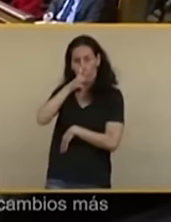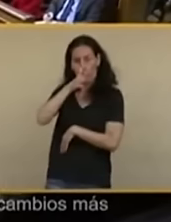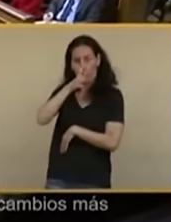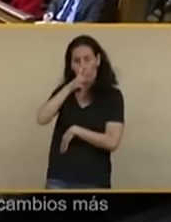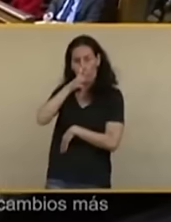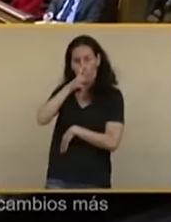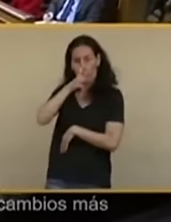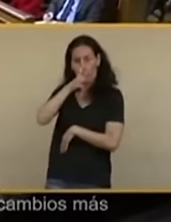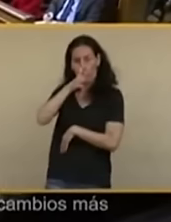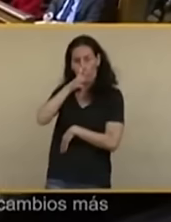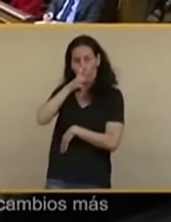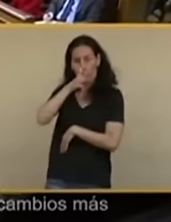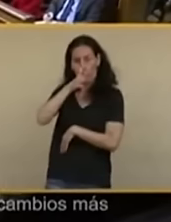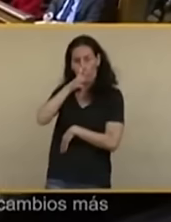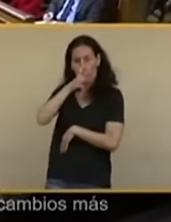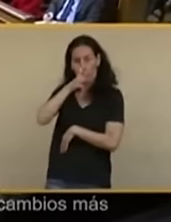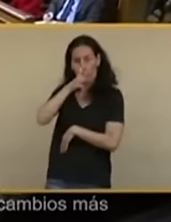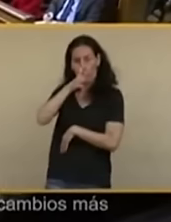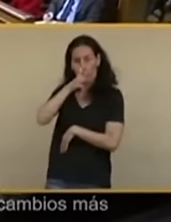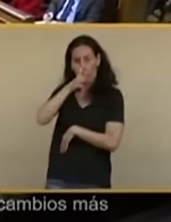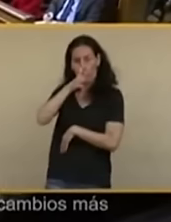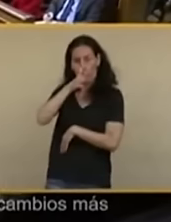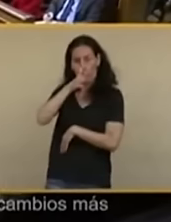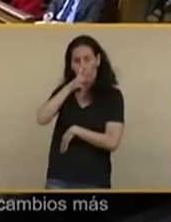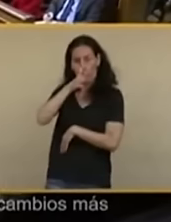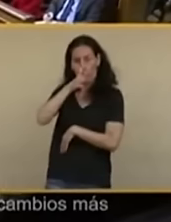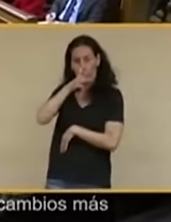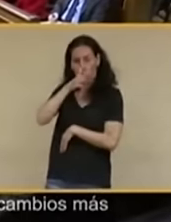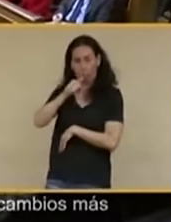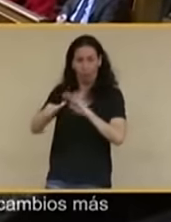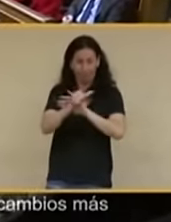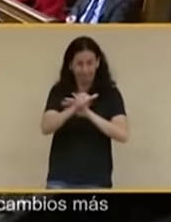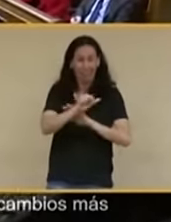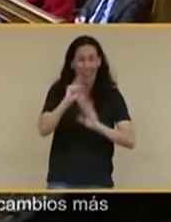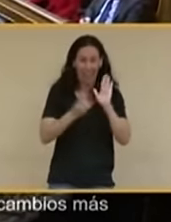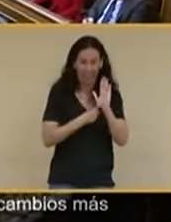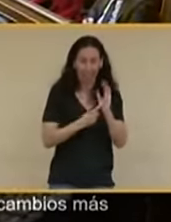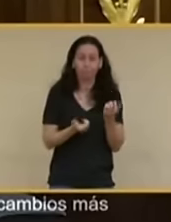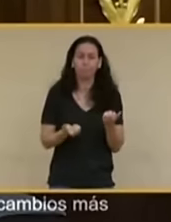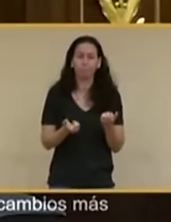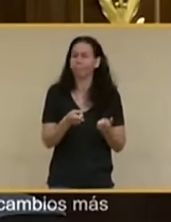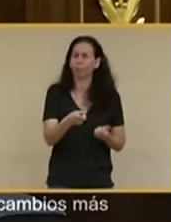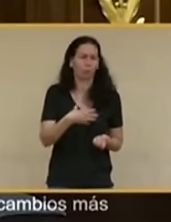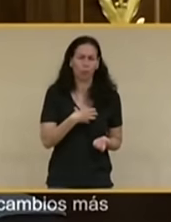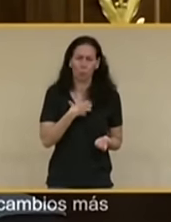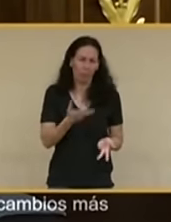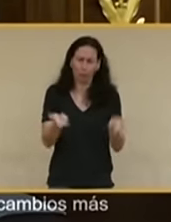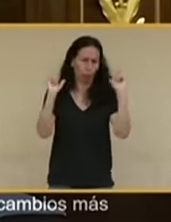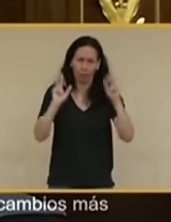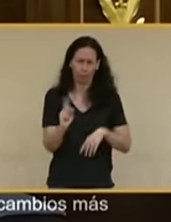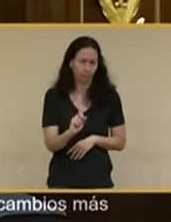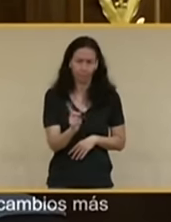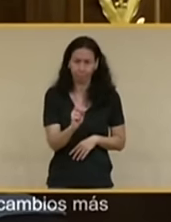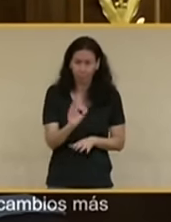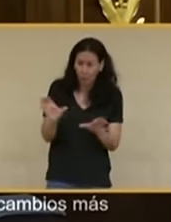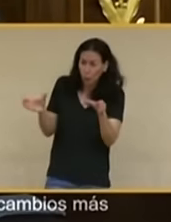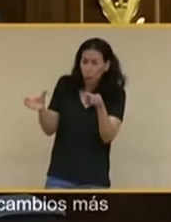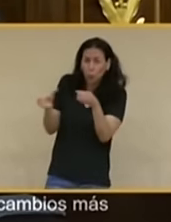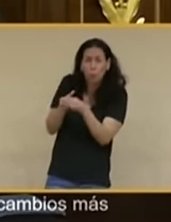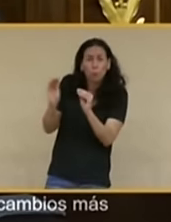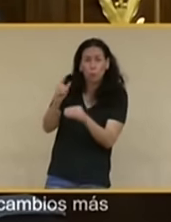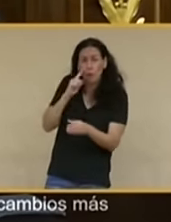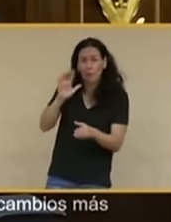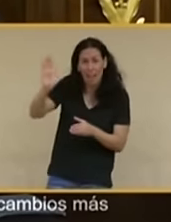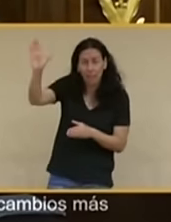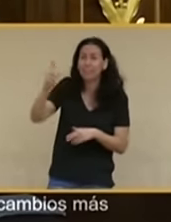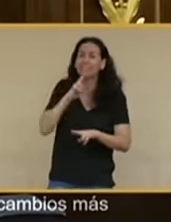control que tienen previsto poner en marcha a través de las reformas. Respecto a Beccaria, no se puede tolerar que una organización falangista heredera de Fuerza Nueva